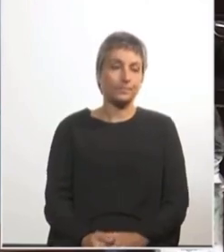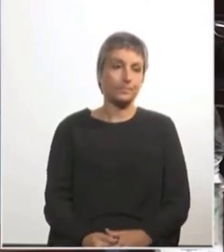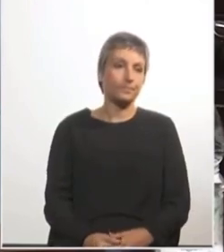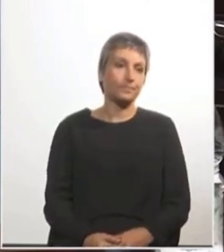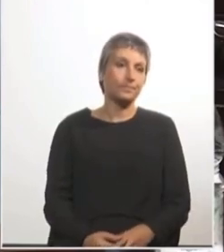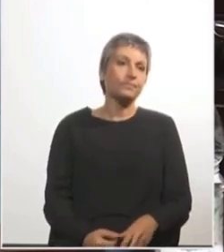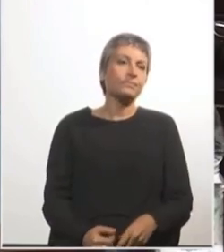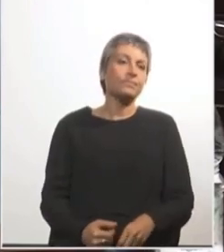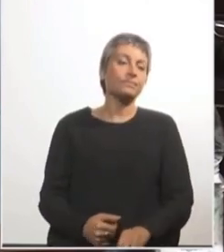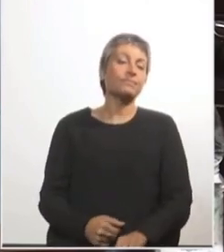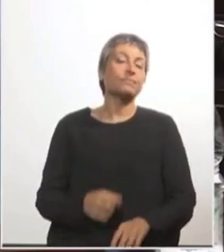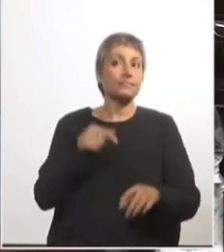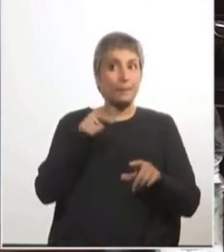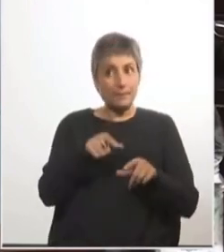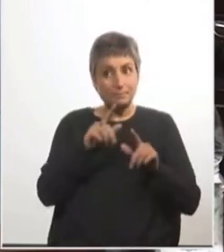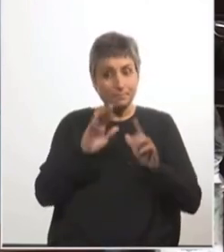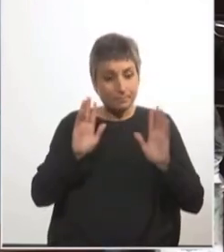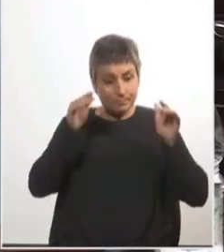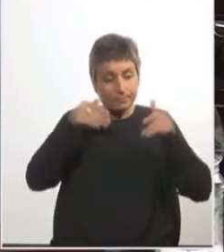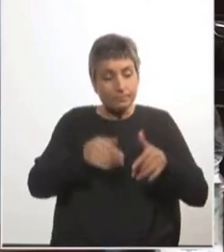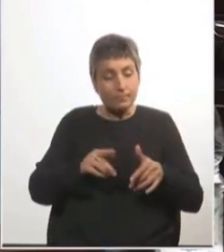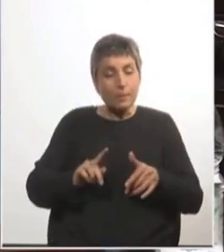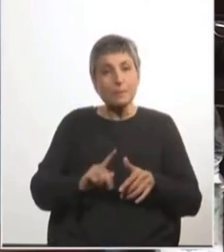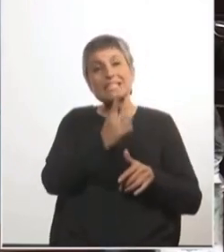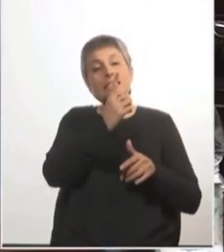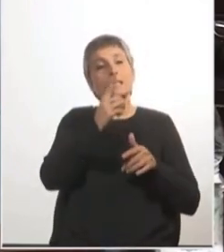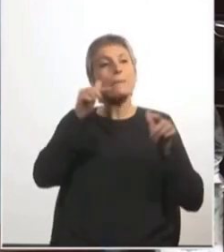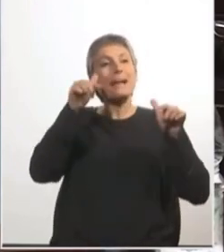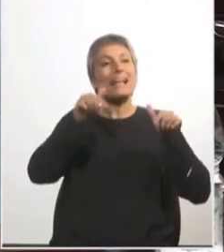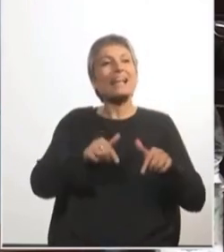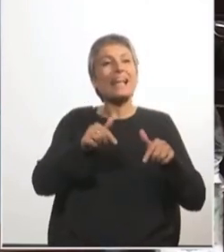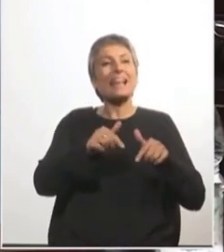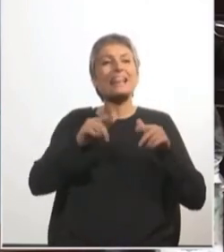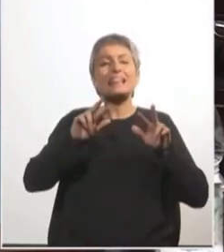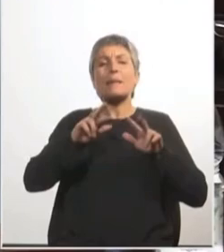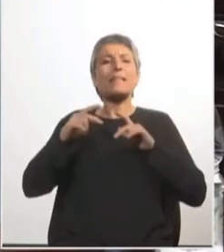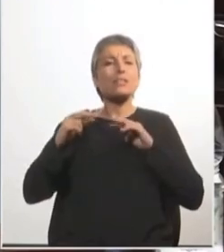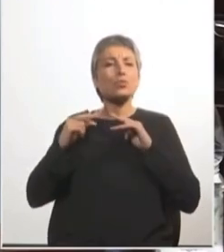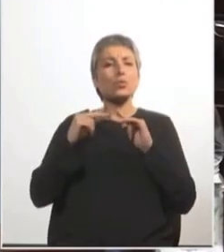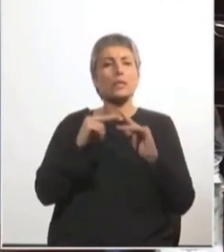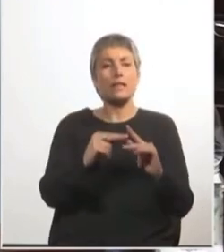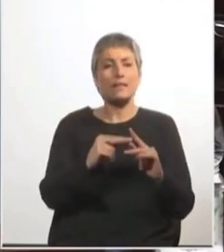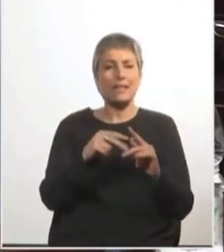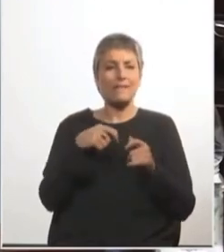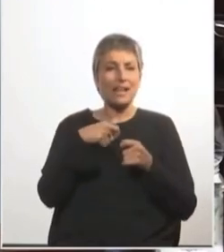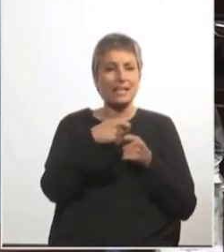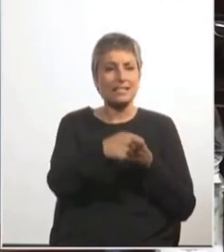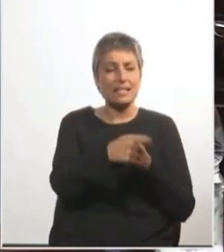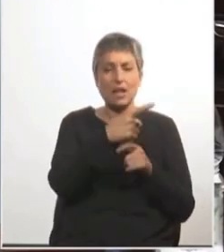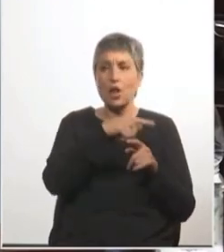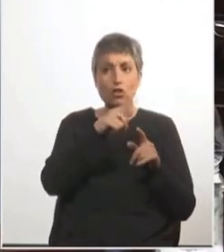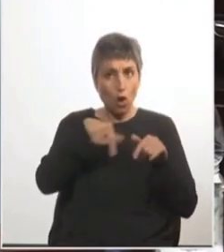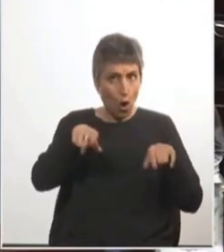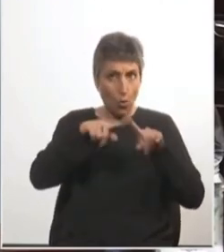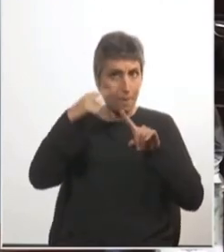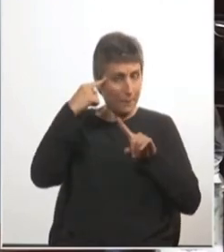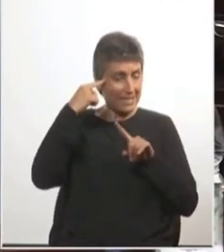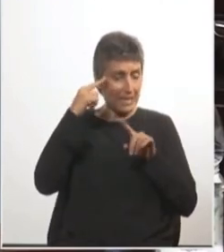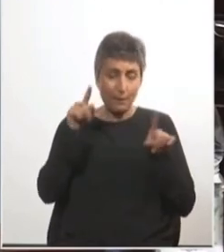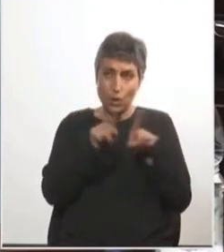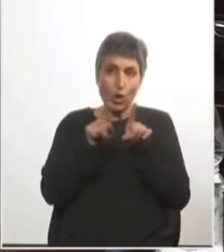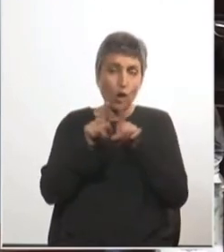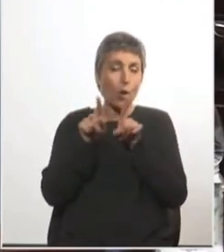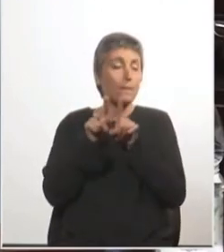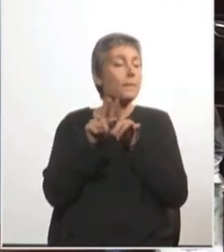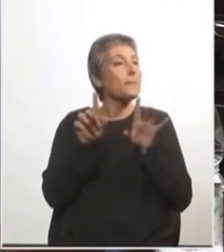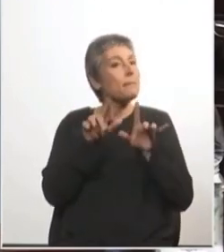Se planteó esto que el foco central era la sustentabilidad financiera. Todos compartimos eso. Cuando decimos